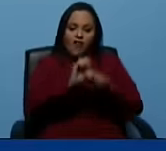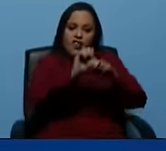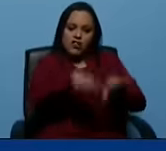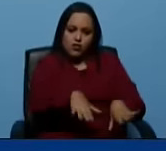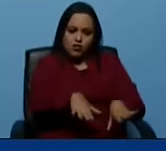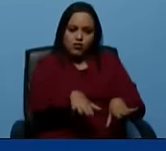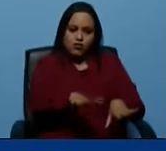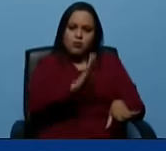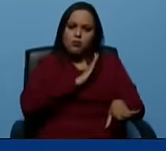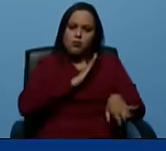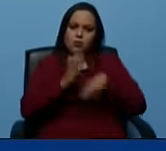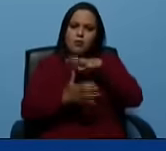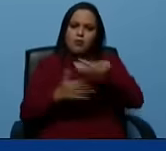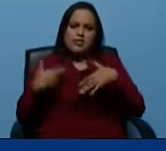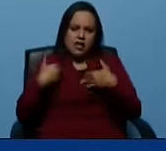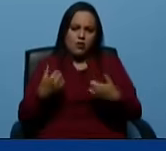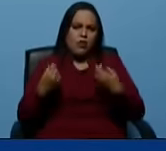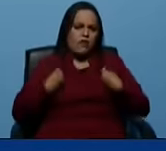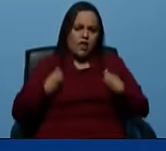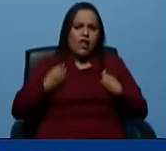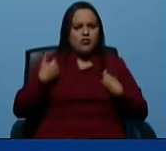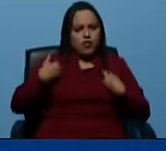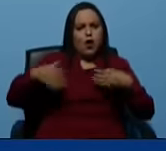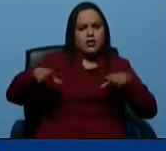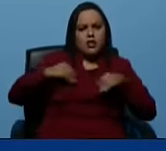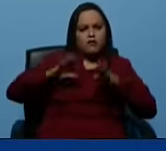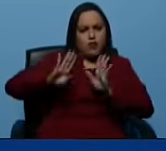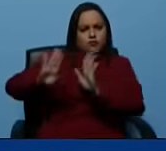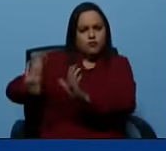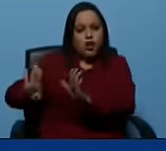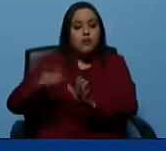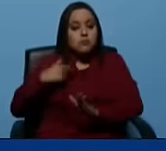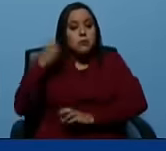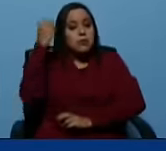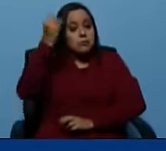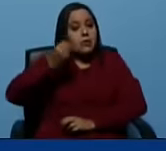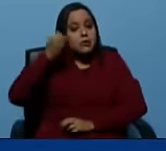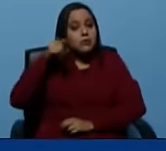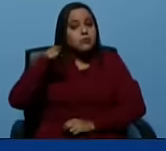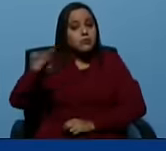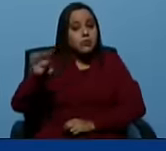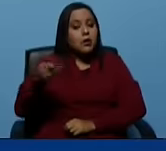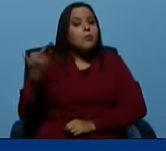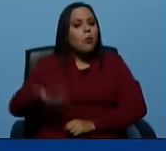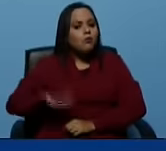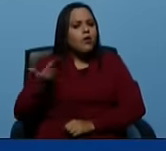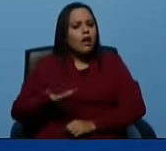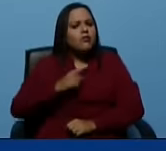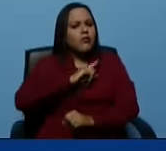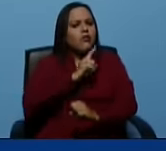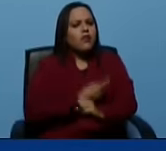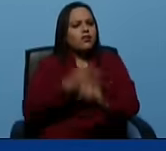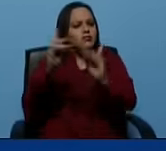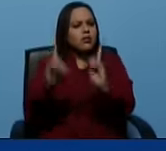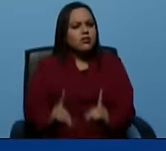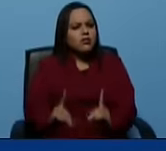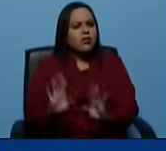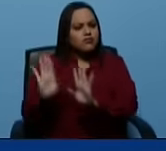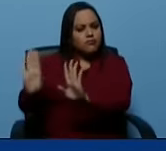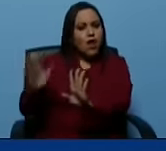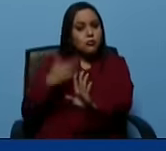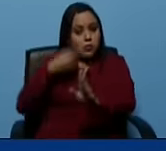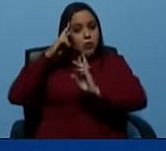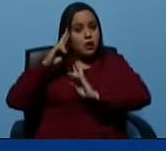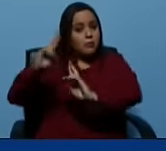salud y de su vida. Me parece que fue un paso valiente del presidente Biden. Yo respeto